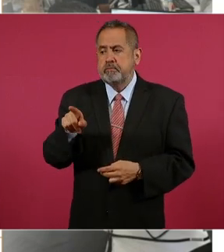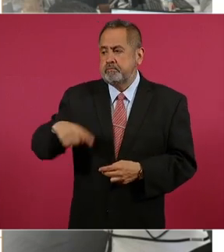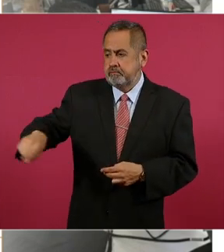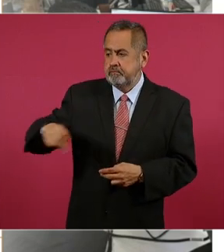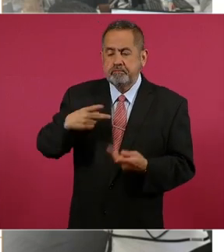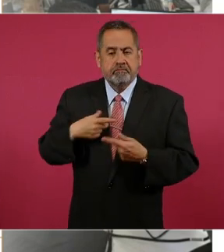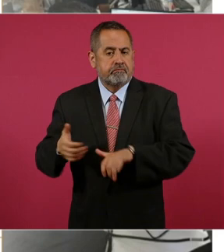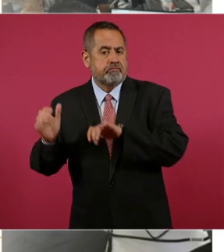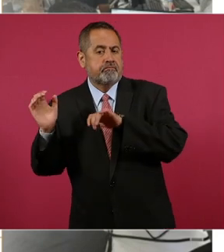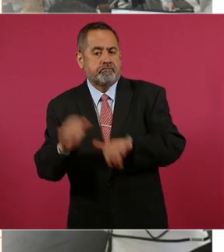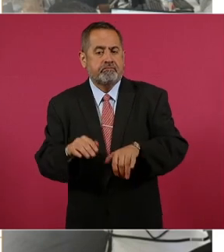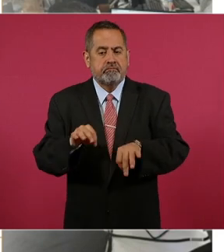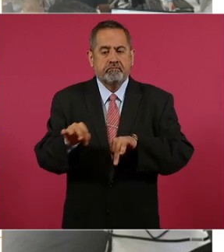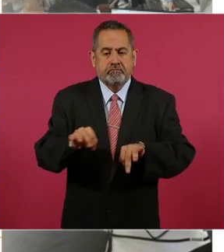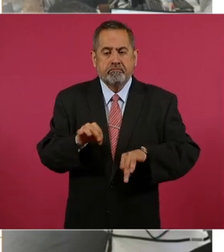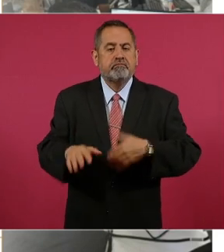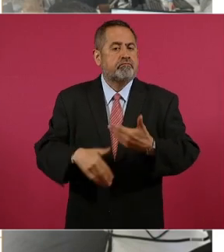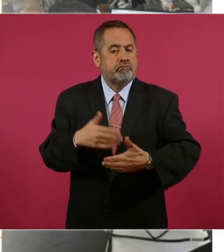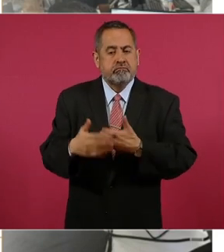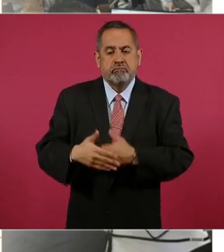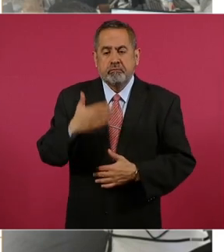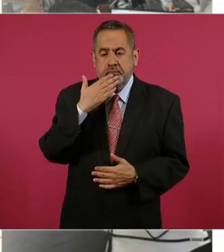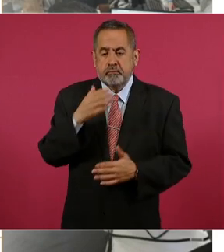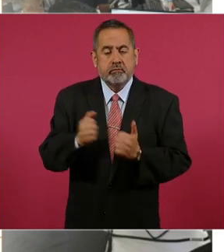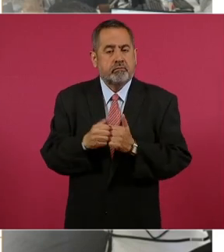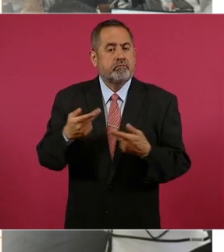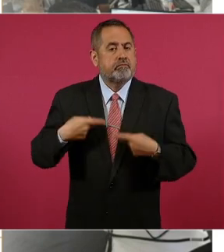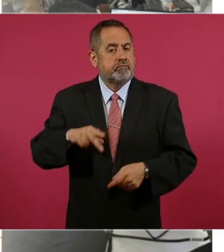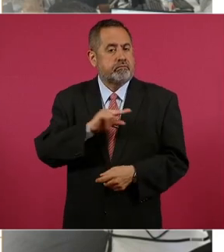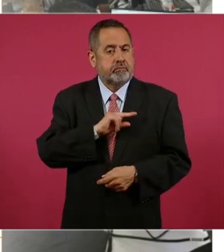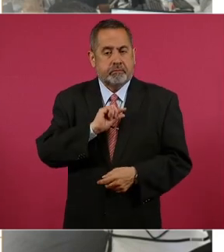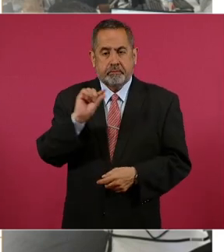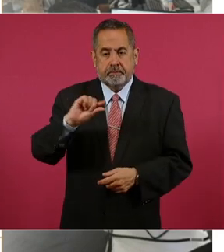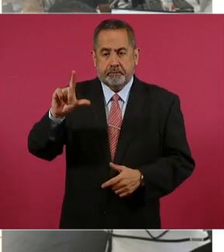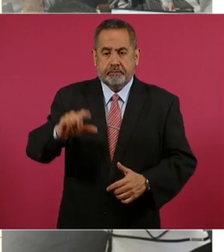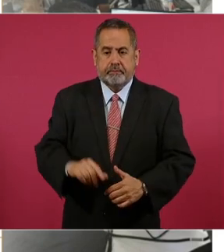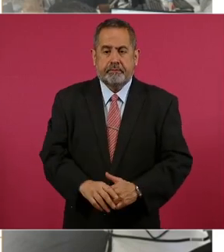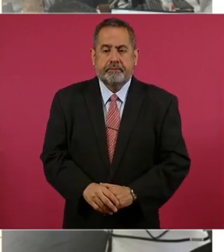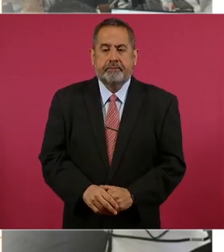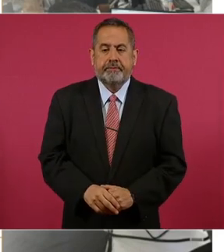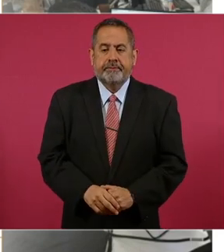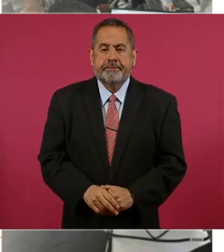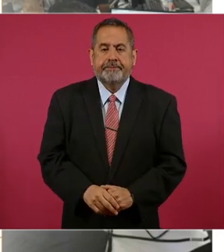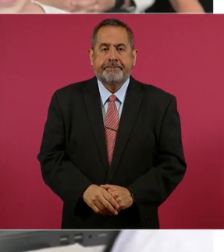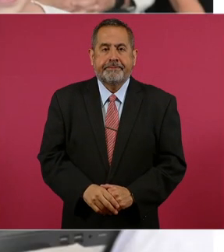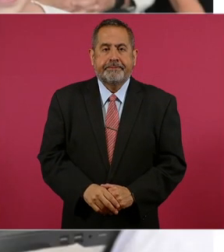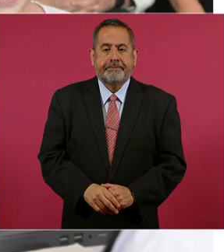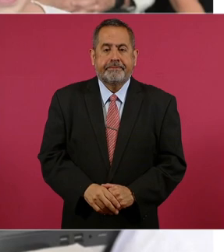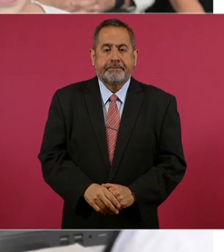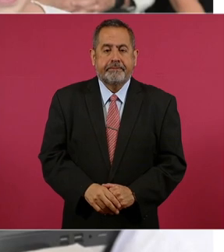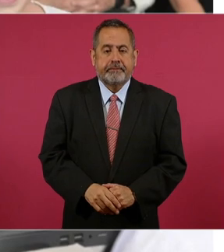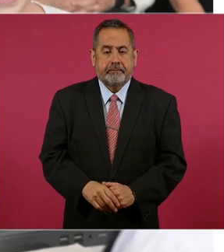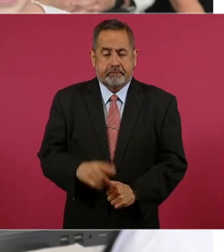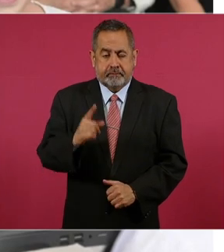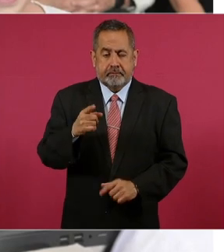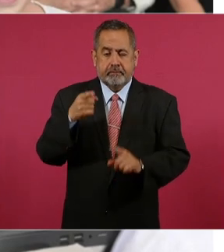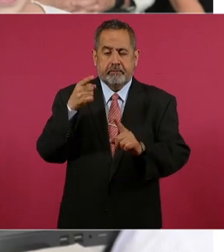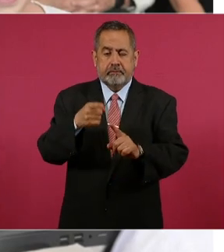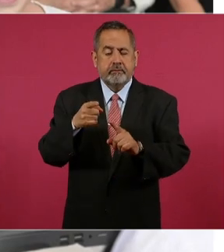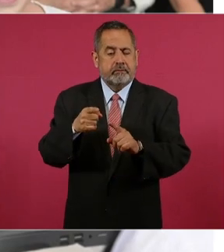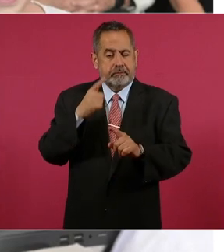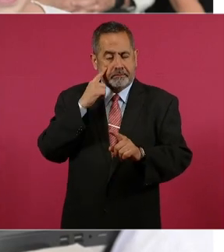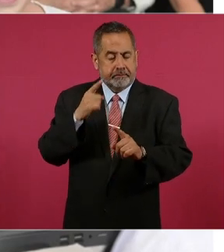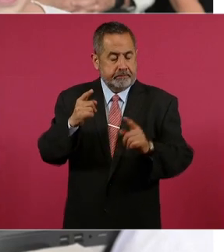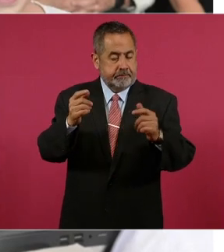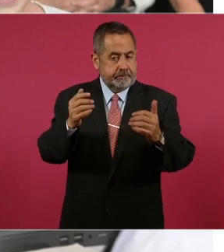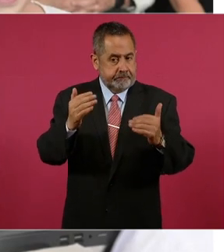estos hospitales también estaban otros especialistas. La siguiente. Hay una parte importante, si nos pasan la